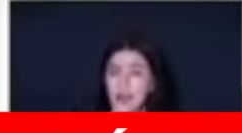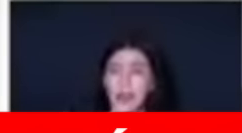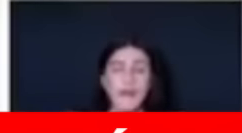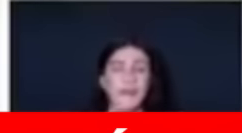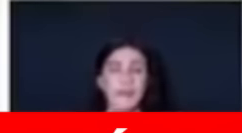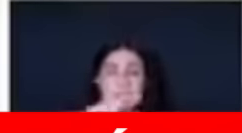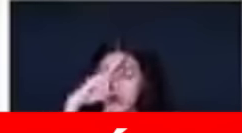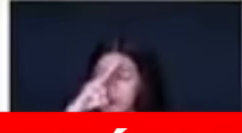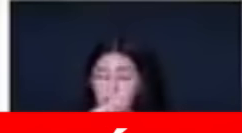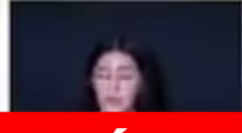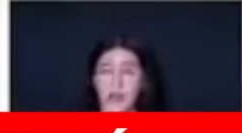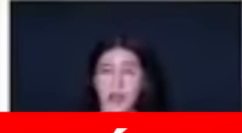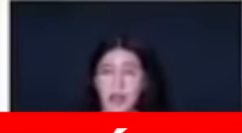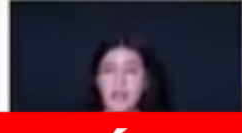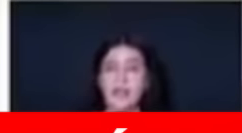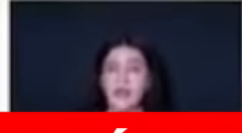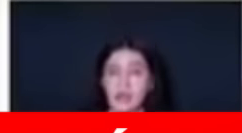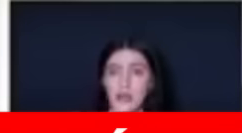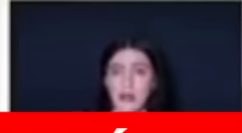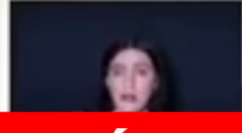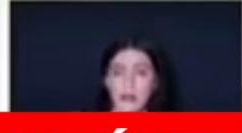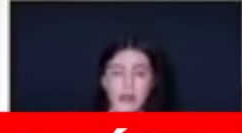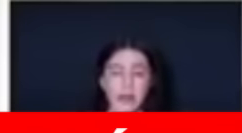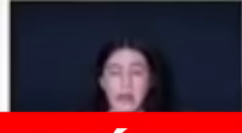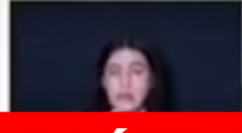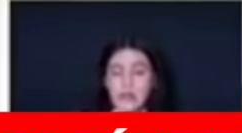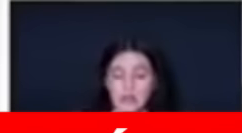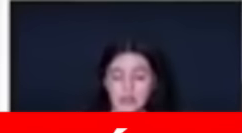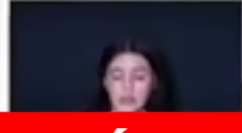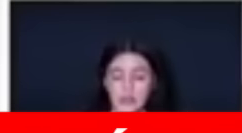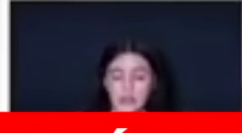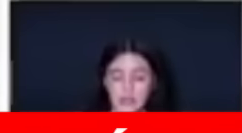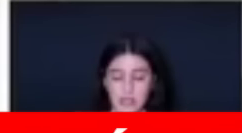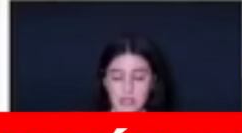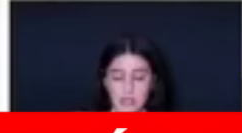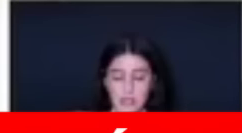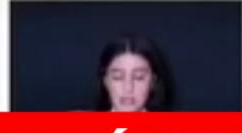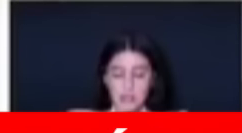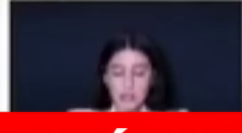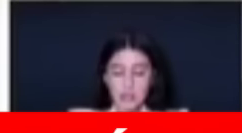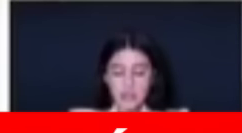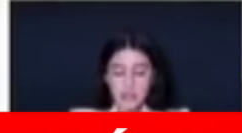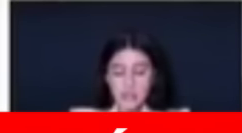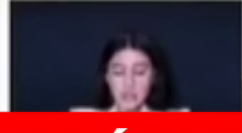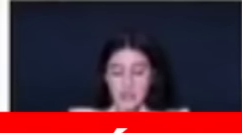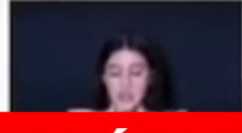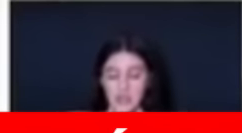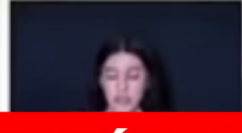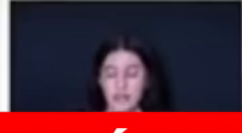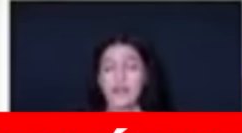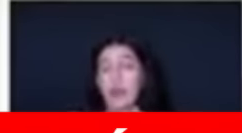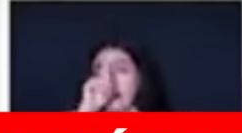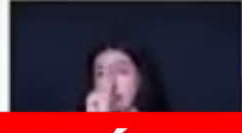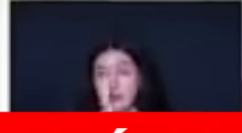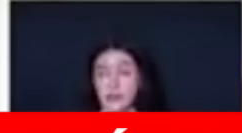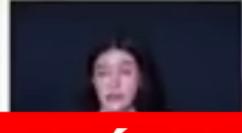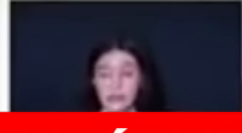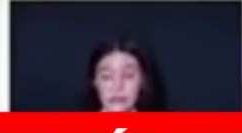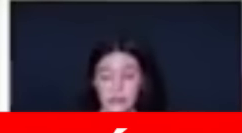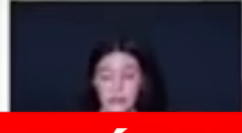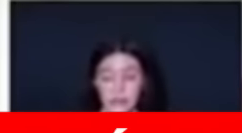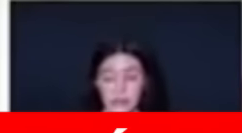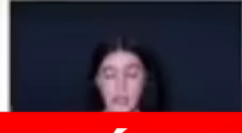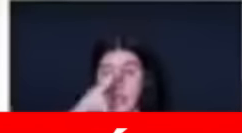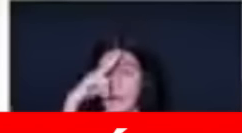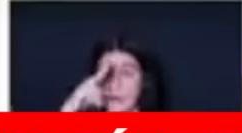pueda trabajar y crear prosperidad sin pagar derecho de piso. Creemos en